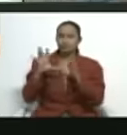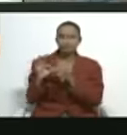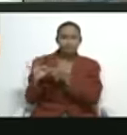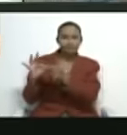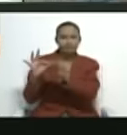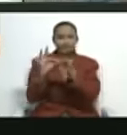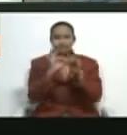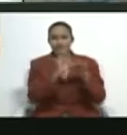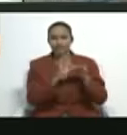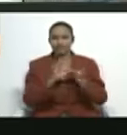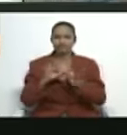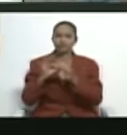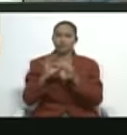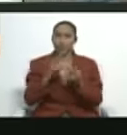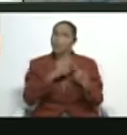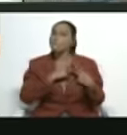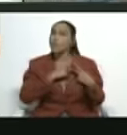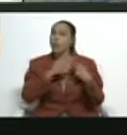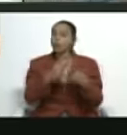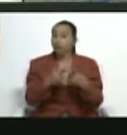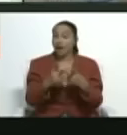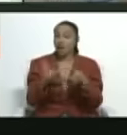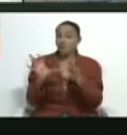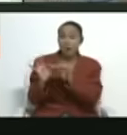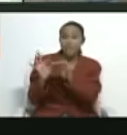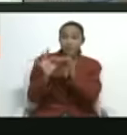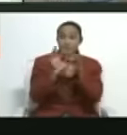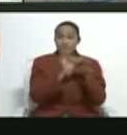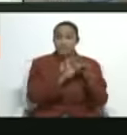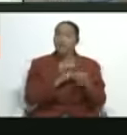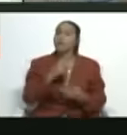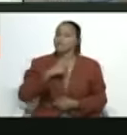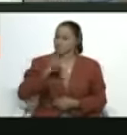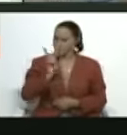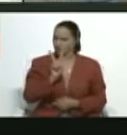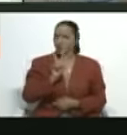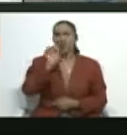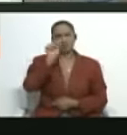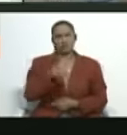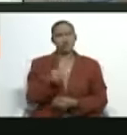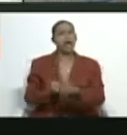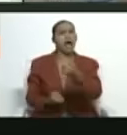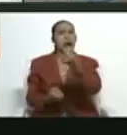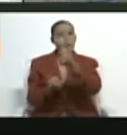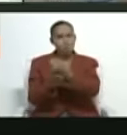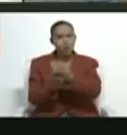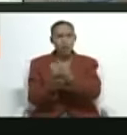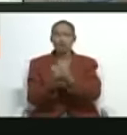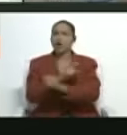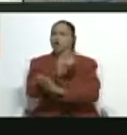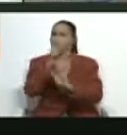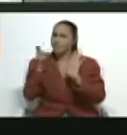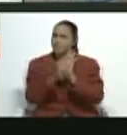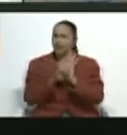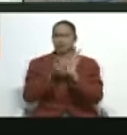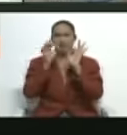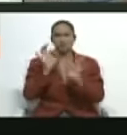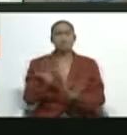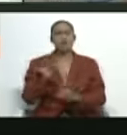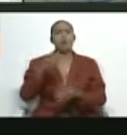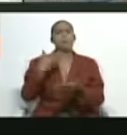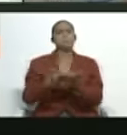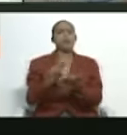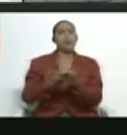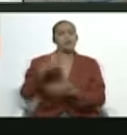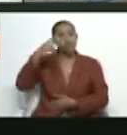uniendo voluntades Venezuela apoya plenamente la propuesta de México